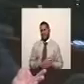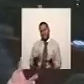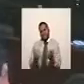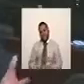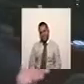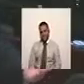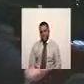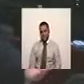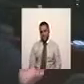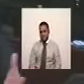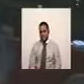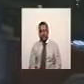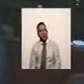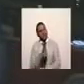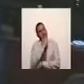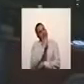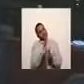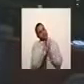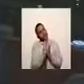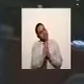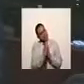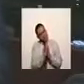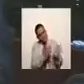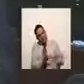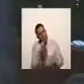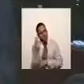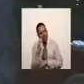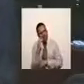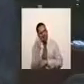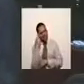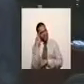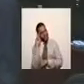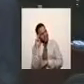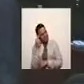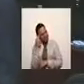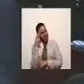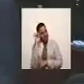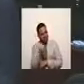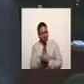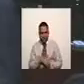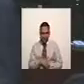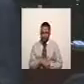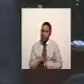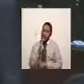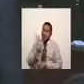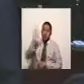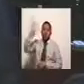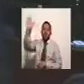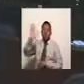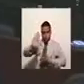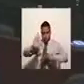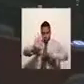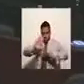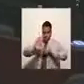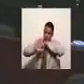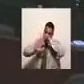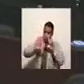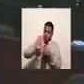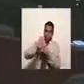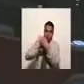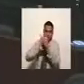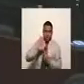¿Cuántas malas interpretaciones hubo del Plan Colombia? Que tuvo asesores norteamericanos, pero no